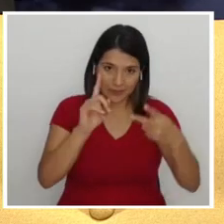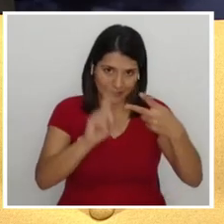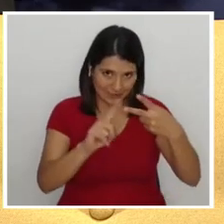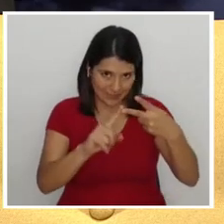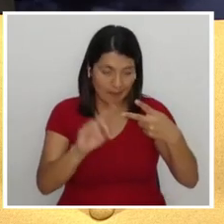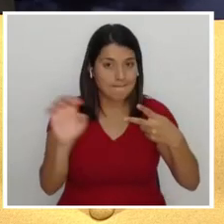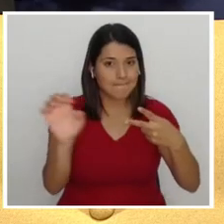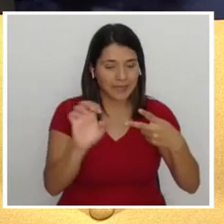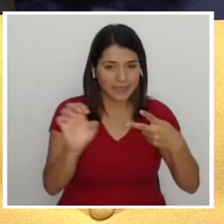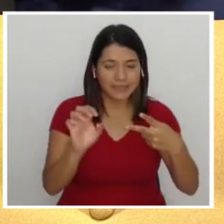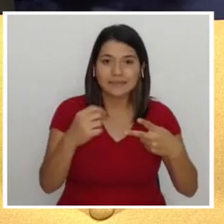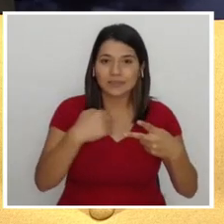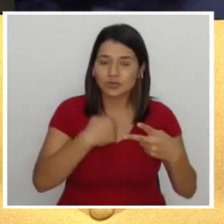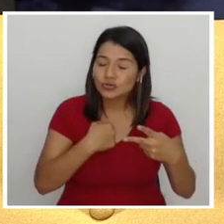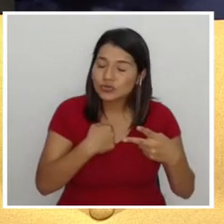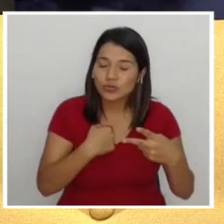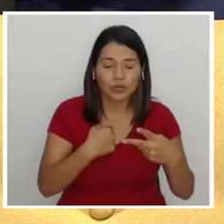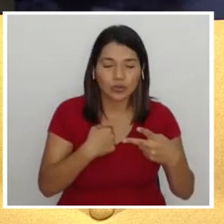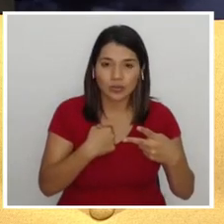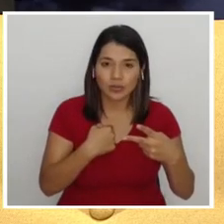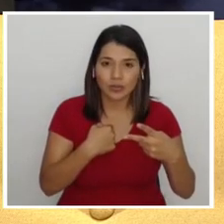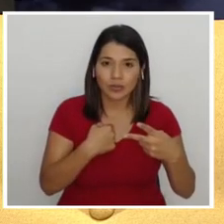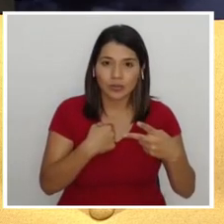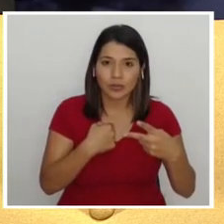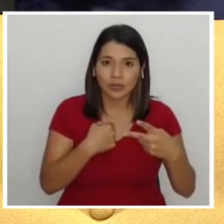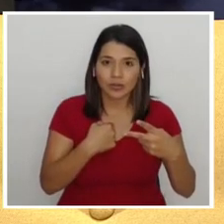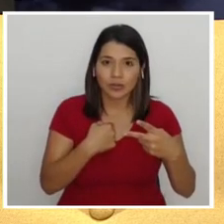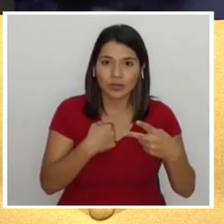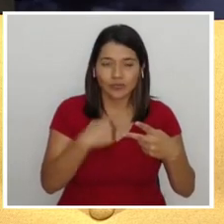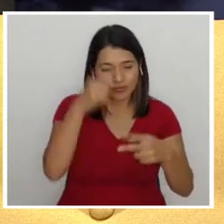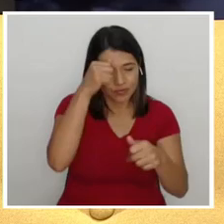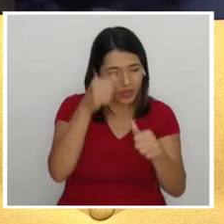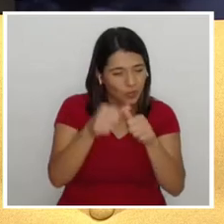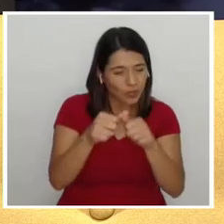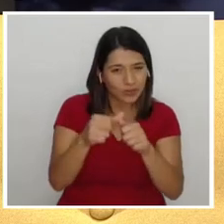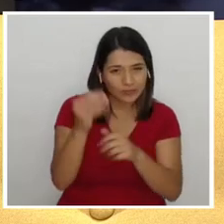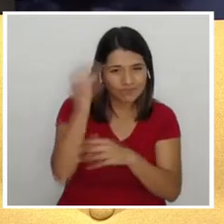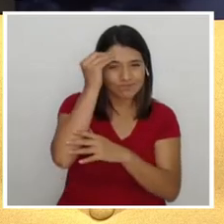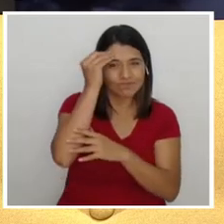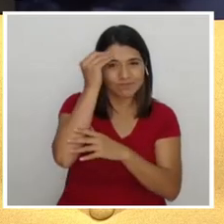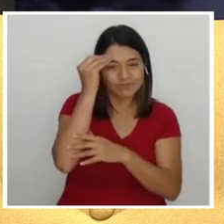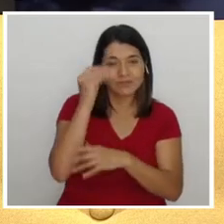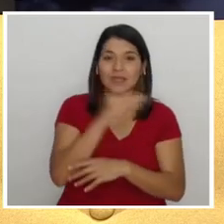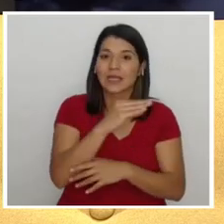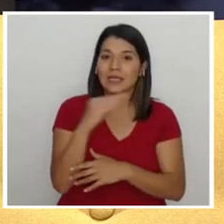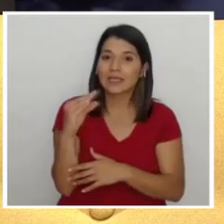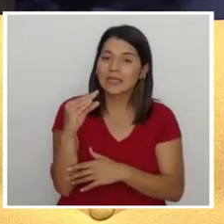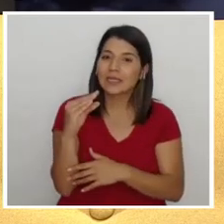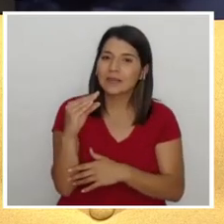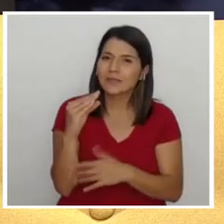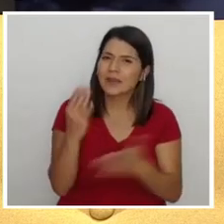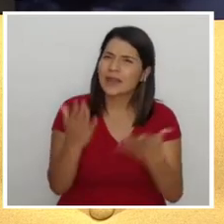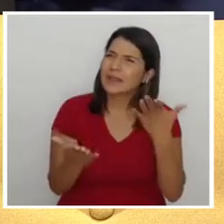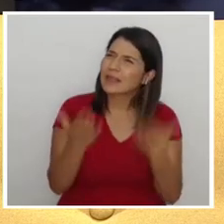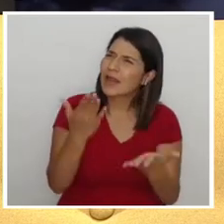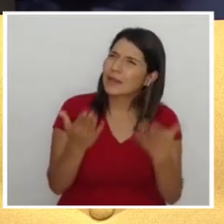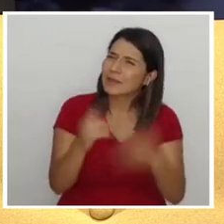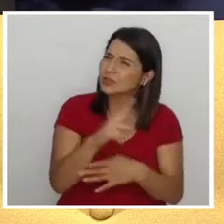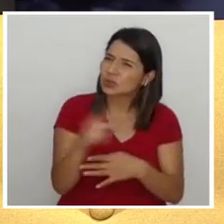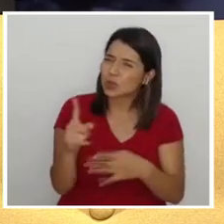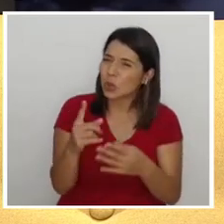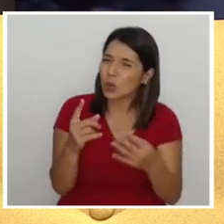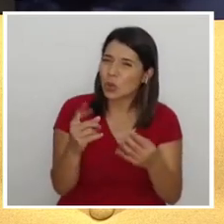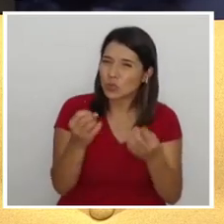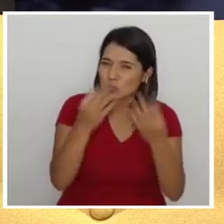yo definitivamente guardo en mi mente y pues tal vez no con frecuencia, pero cada cierto tiempo